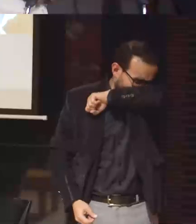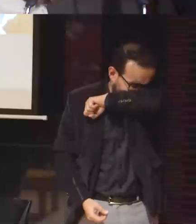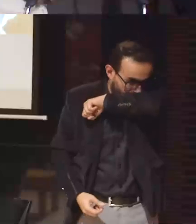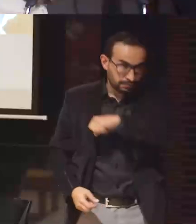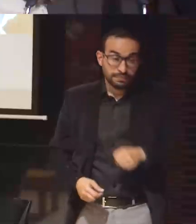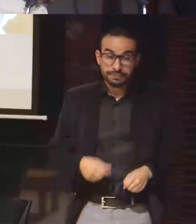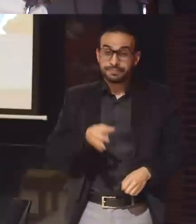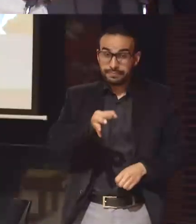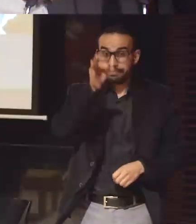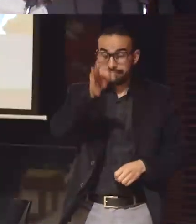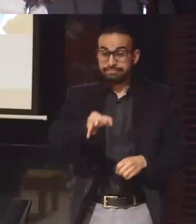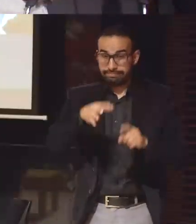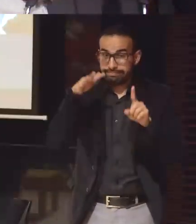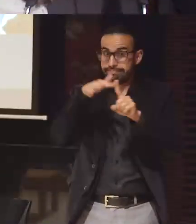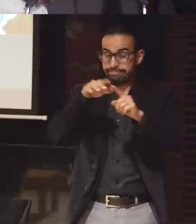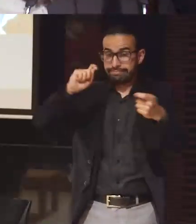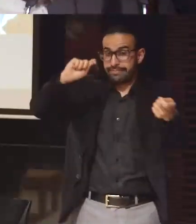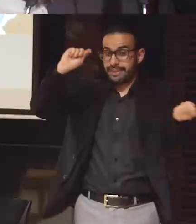cambiar incluso el